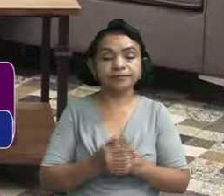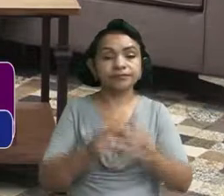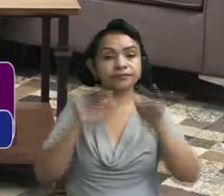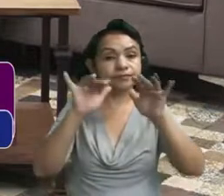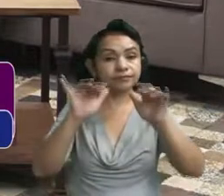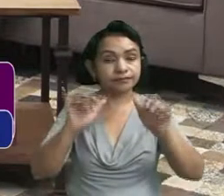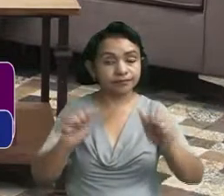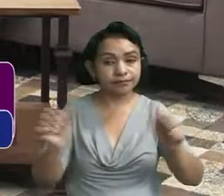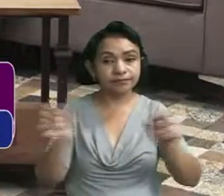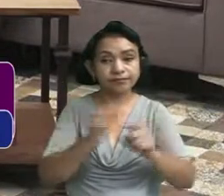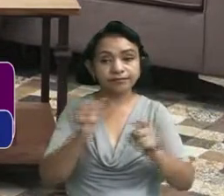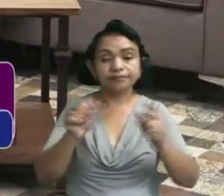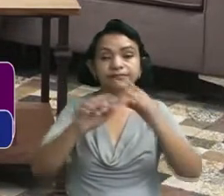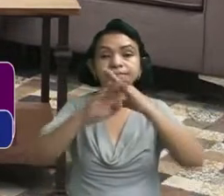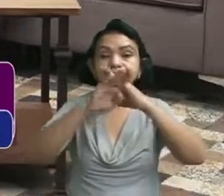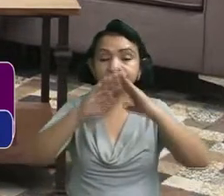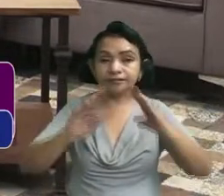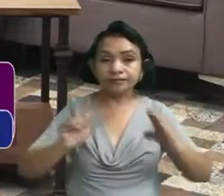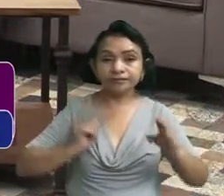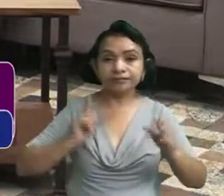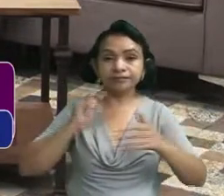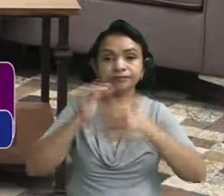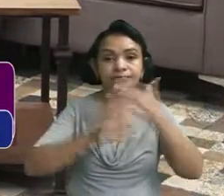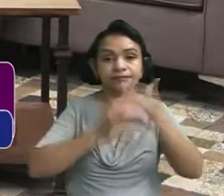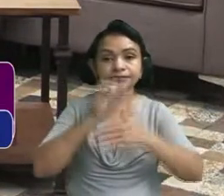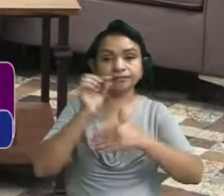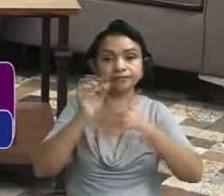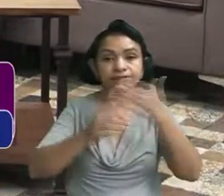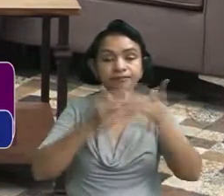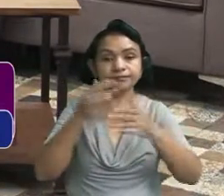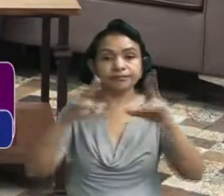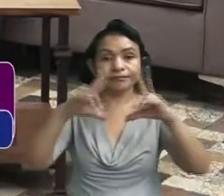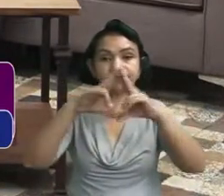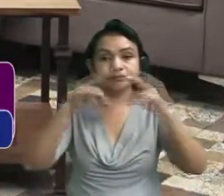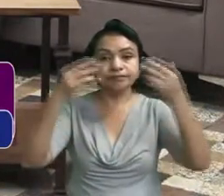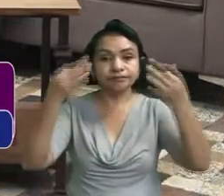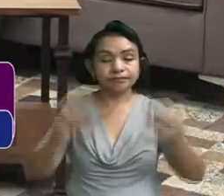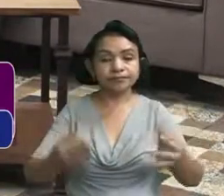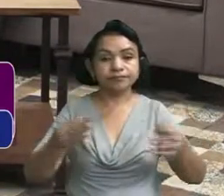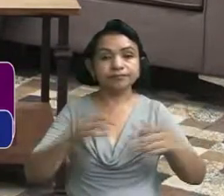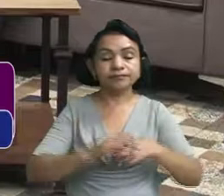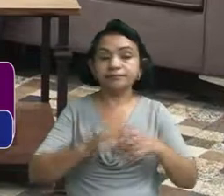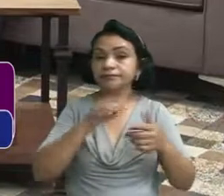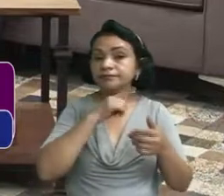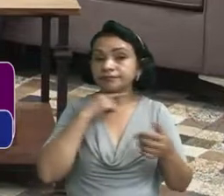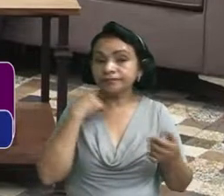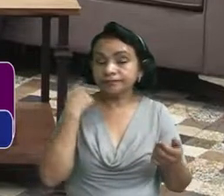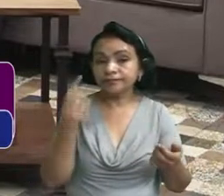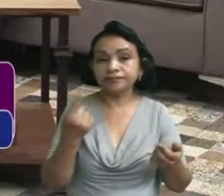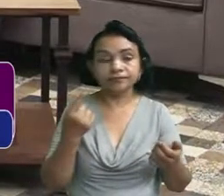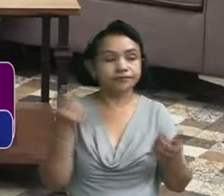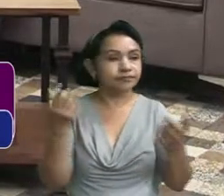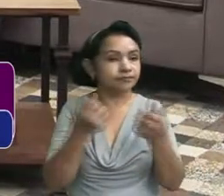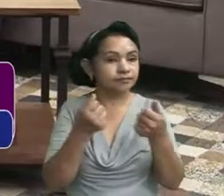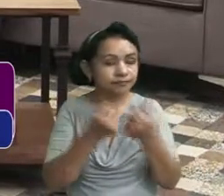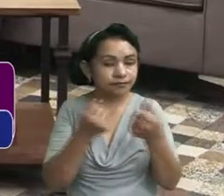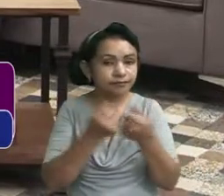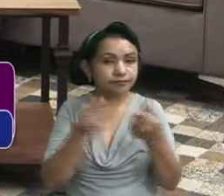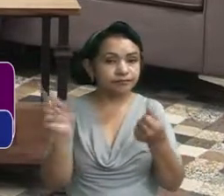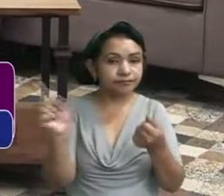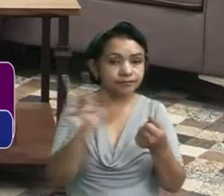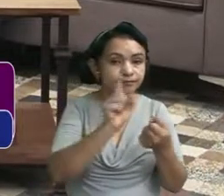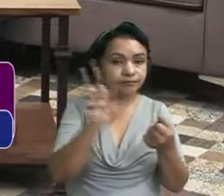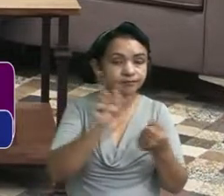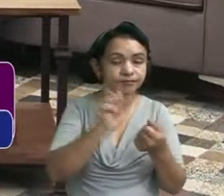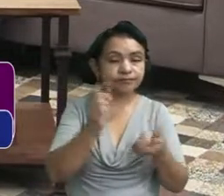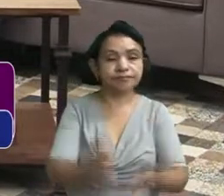la violencia, hemos recuperado la paz, hemos ido avanzando poco a poco que el país se estabilice, ¿verdad? Que el país no haya confrontación, precisamente